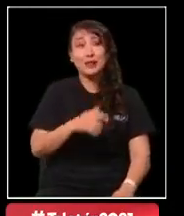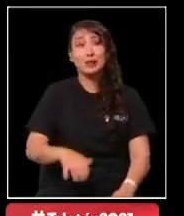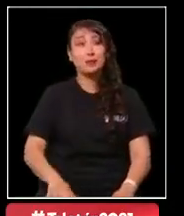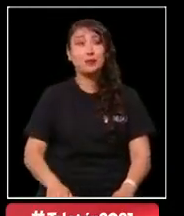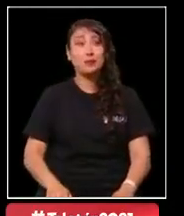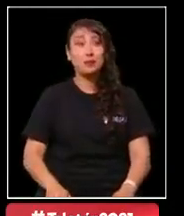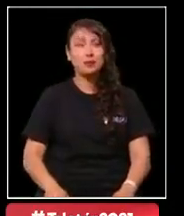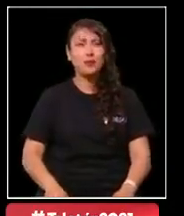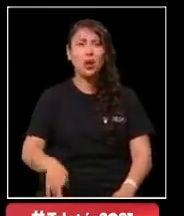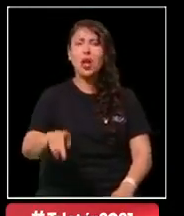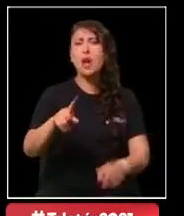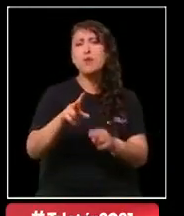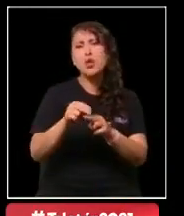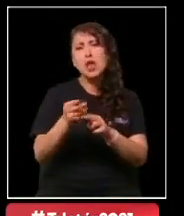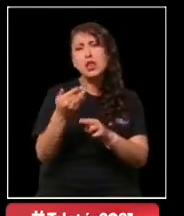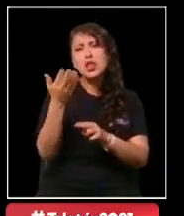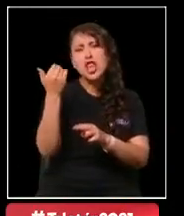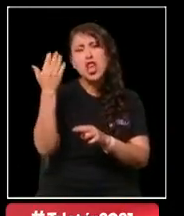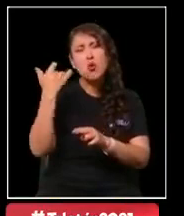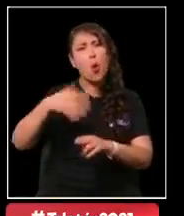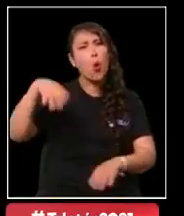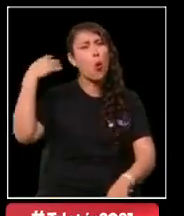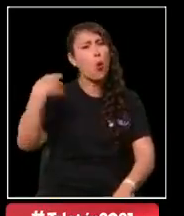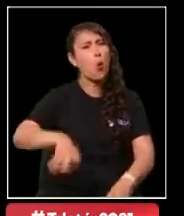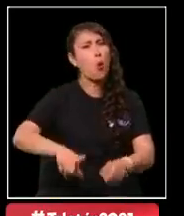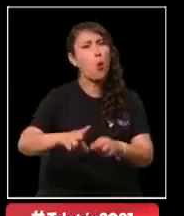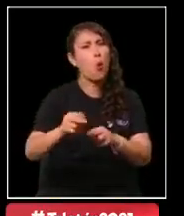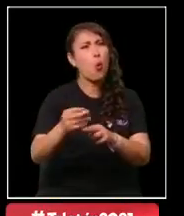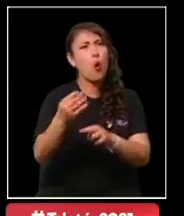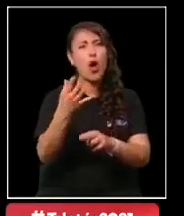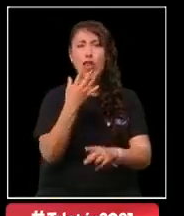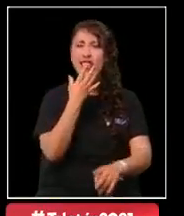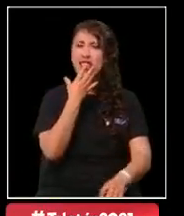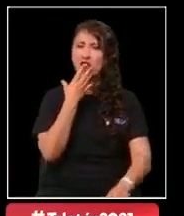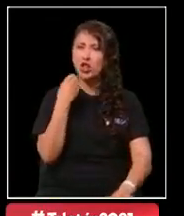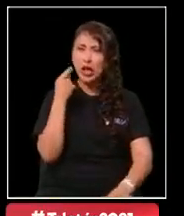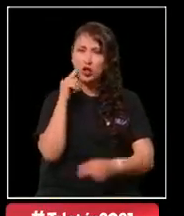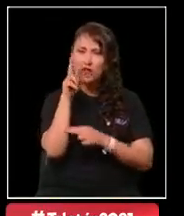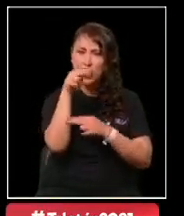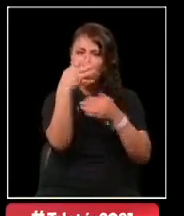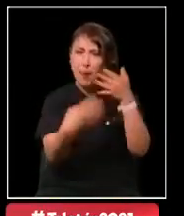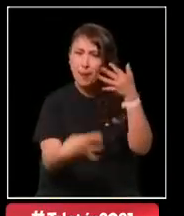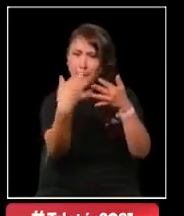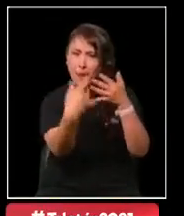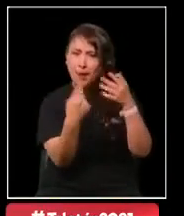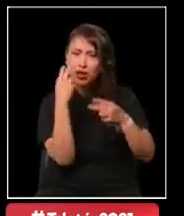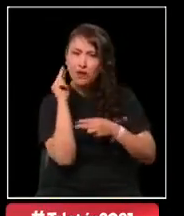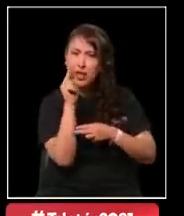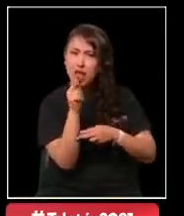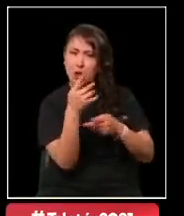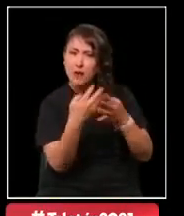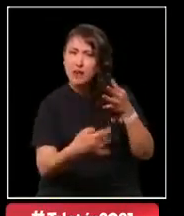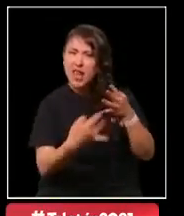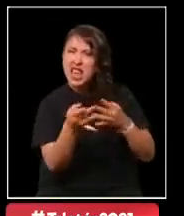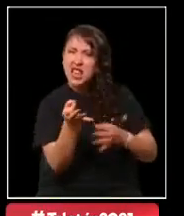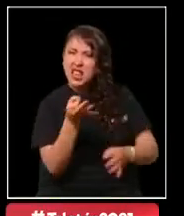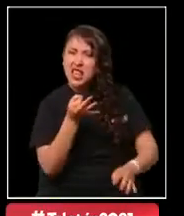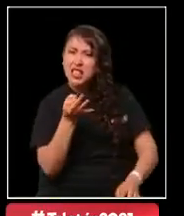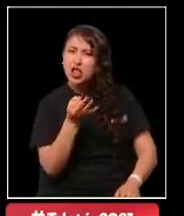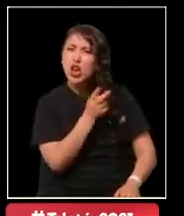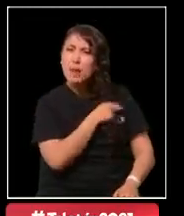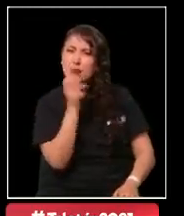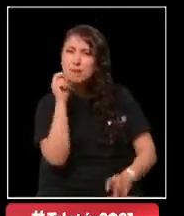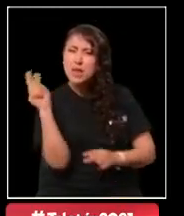Dice réclame muy antiguo. Es algo sumamente antiguo. Oiga, qué bonito. Mira, estoy leyendo aquí los mensajes. Mira lo que están diciendo aquí, Capi,